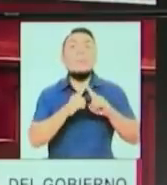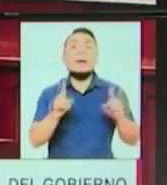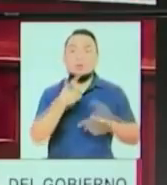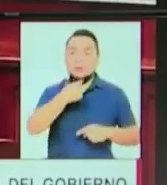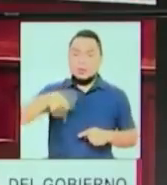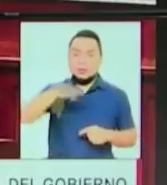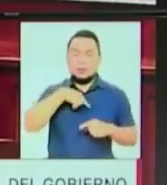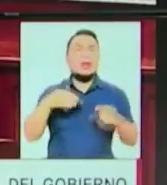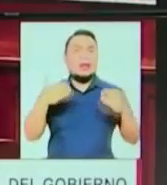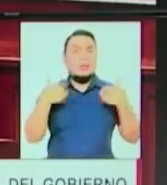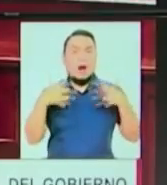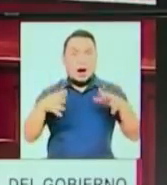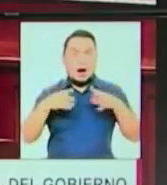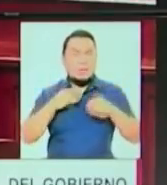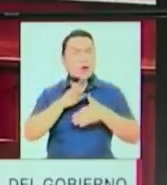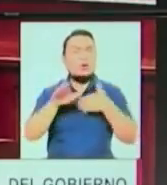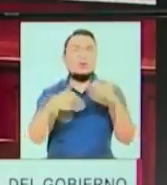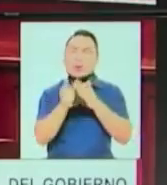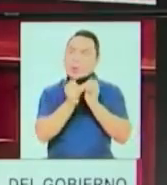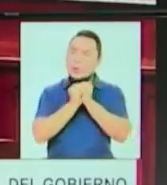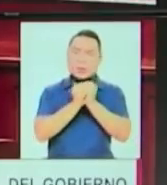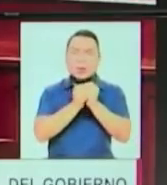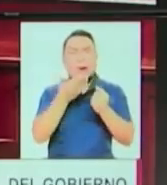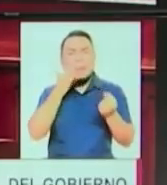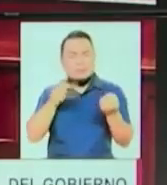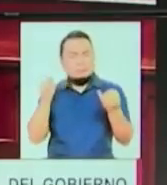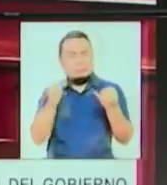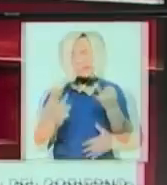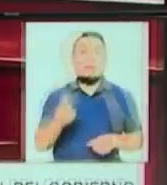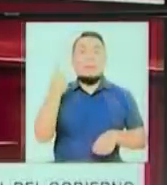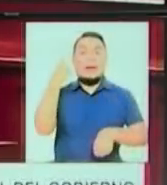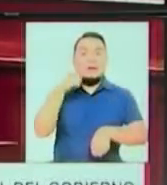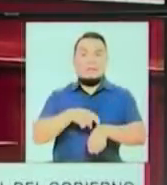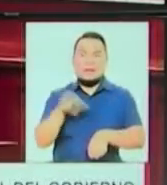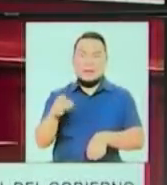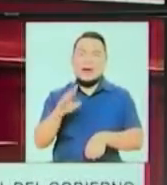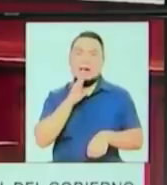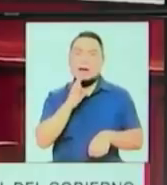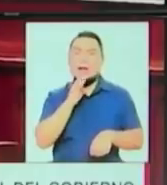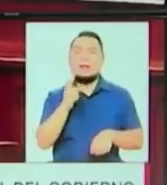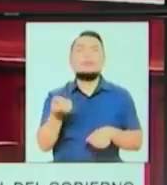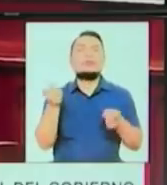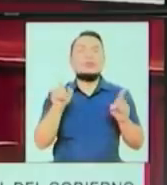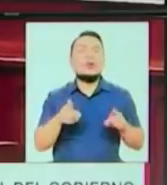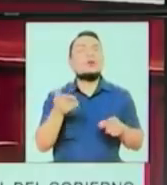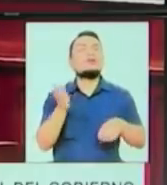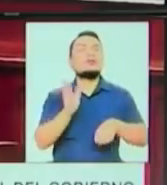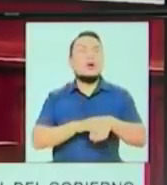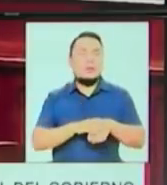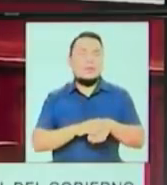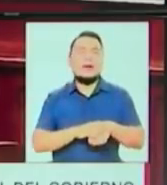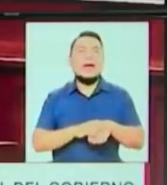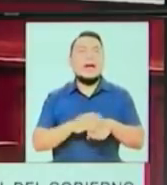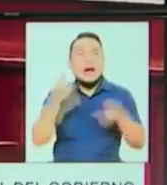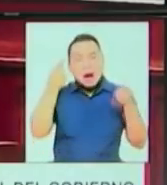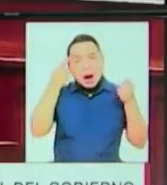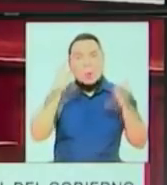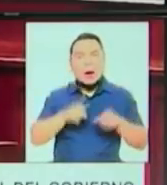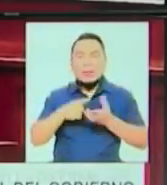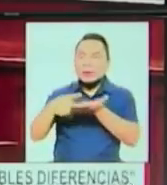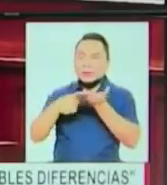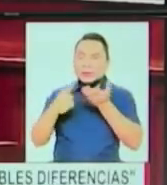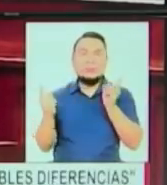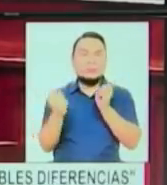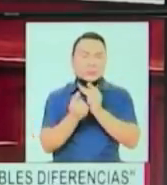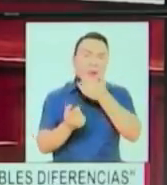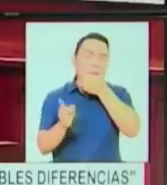Y después, la participación activa del gobierno o del Estado. Es que la participación activa puede ser como un agente económico activo.